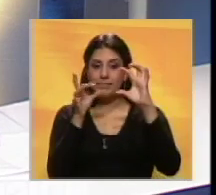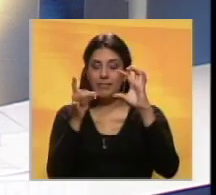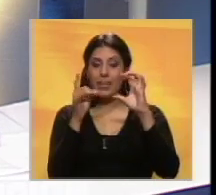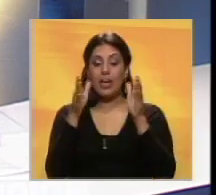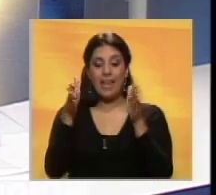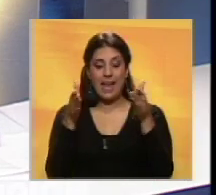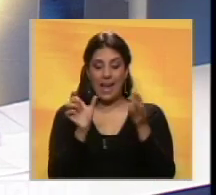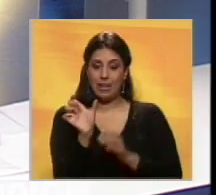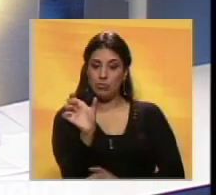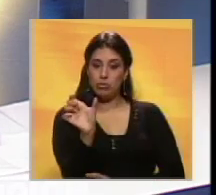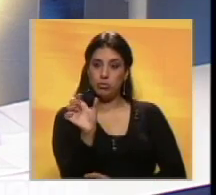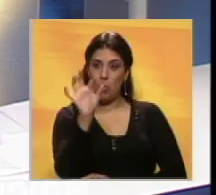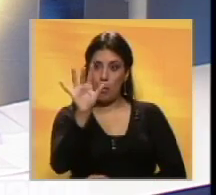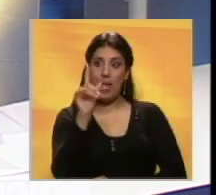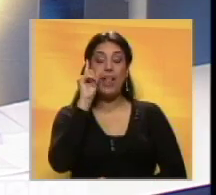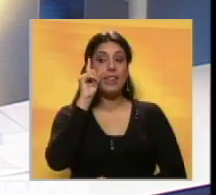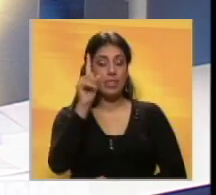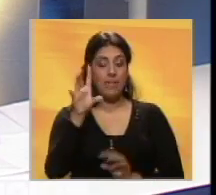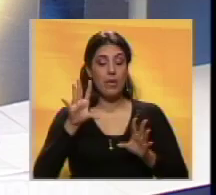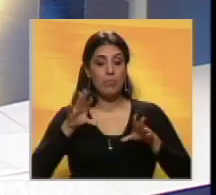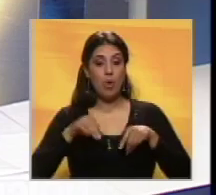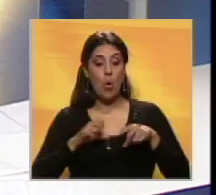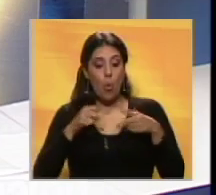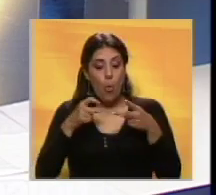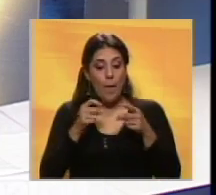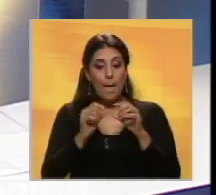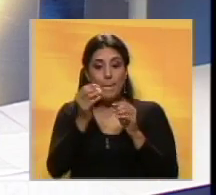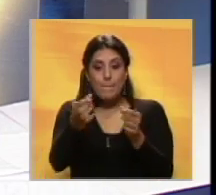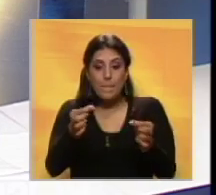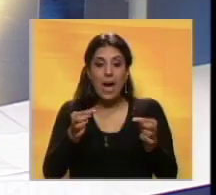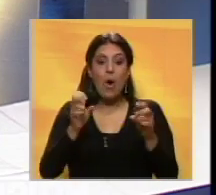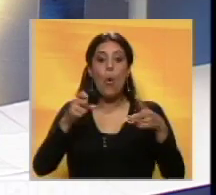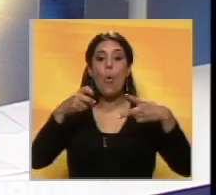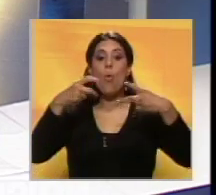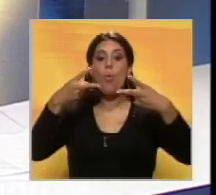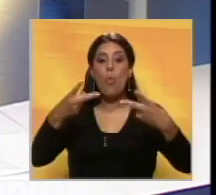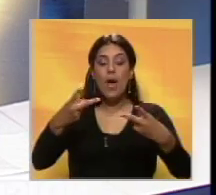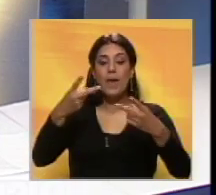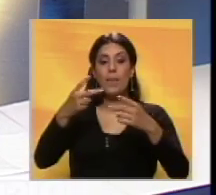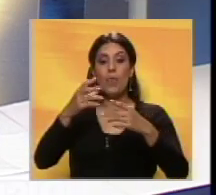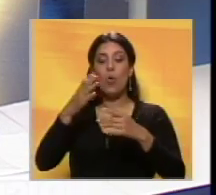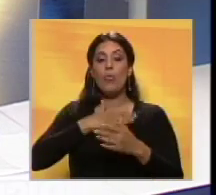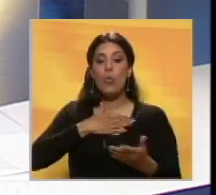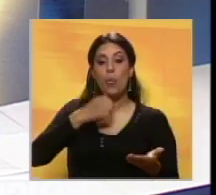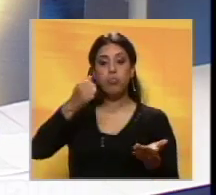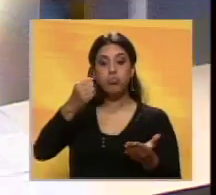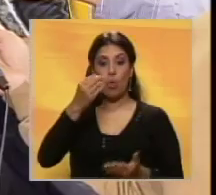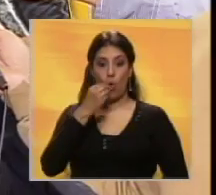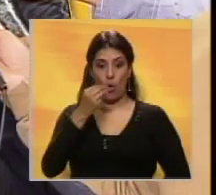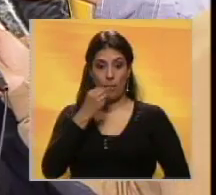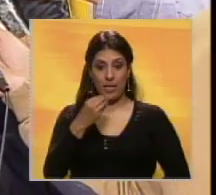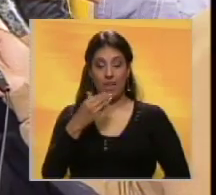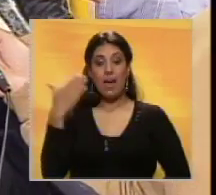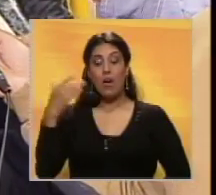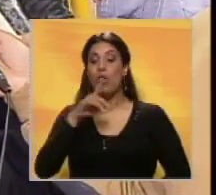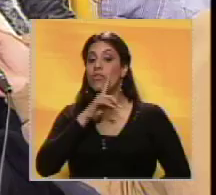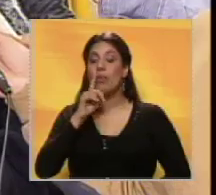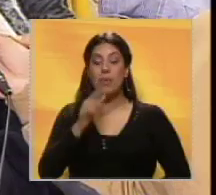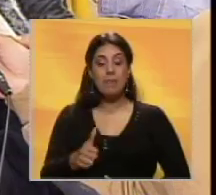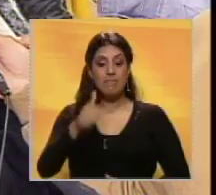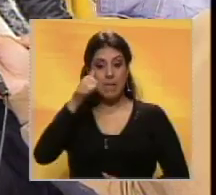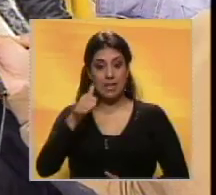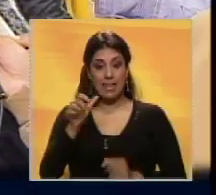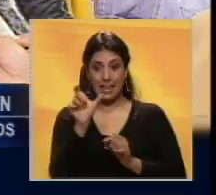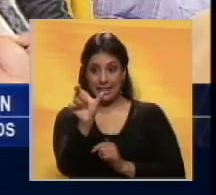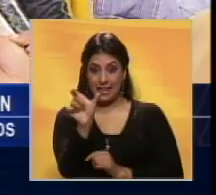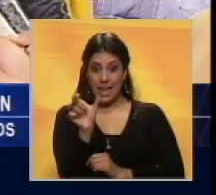los cajeros electrónicos deberán adaptarse para disponer el efectivo proveniente del bono de alimentación. El titular además detalló que